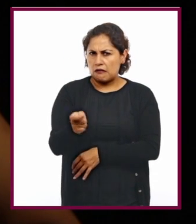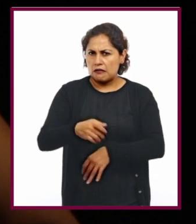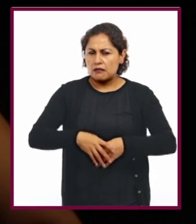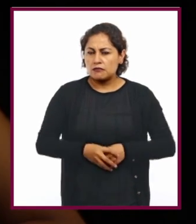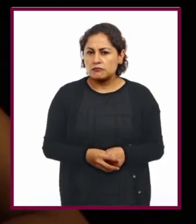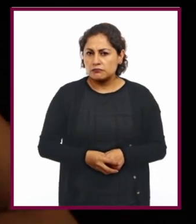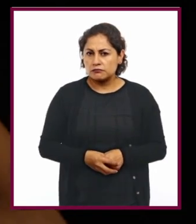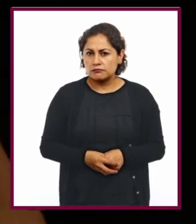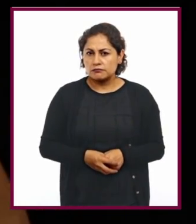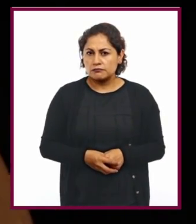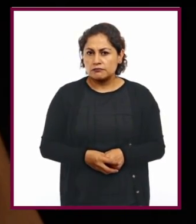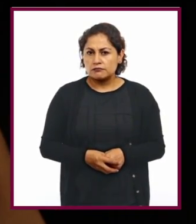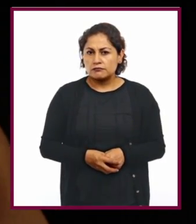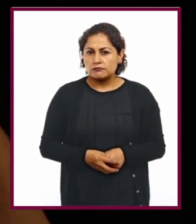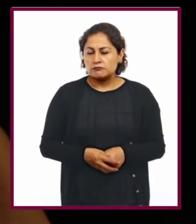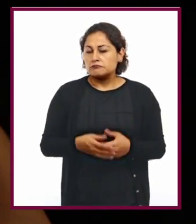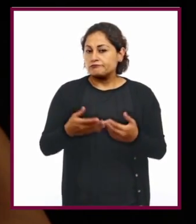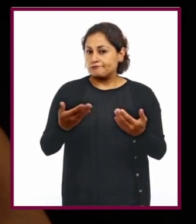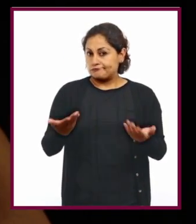concepto.